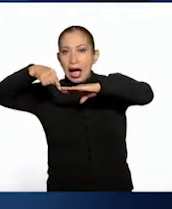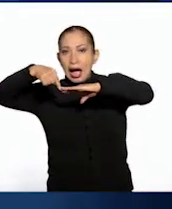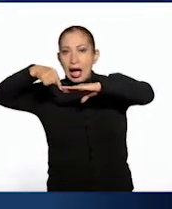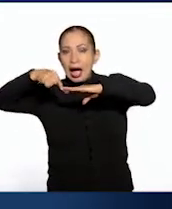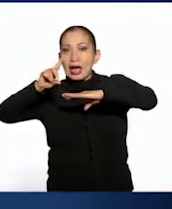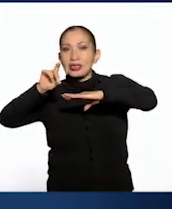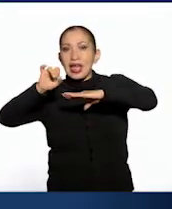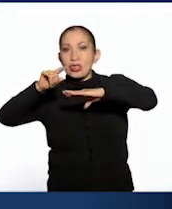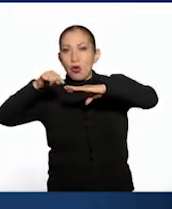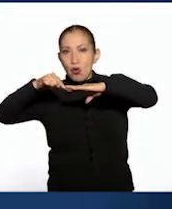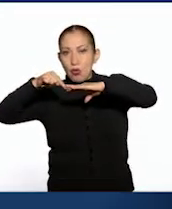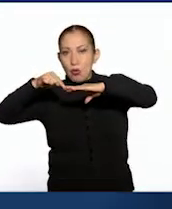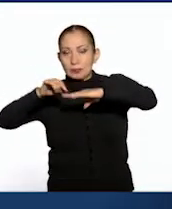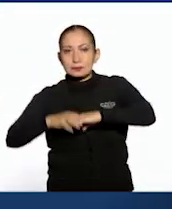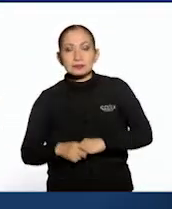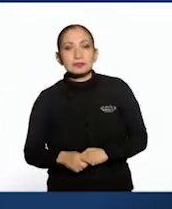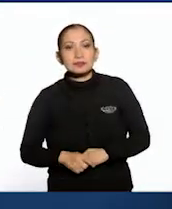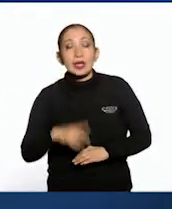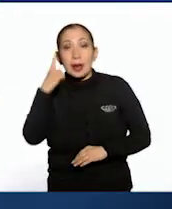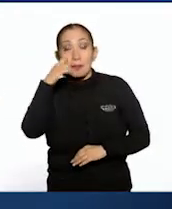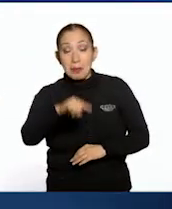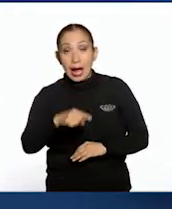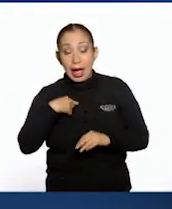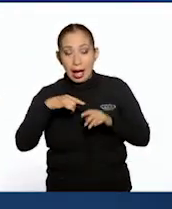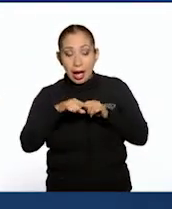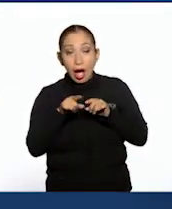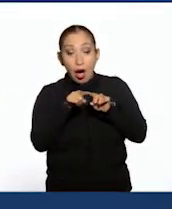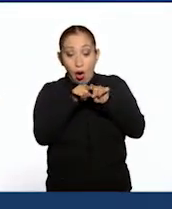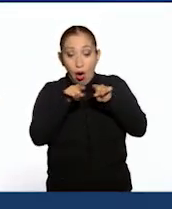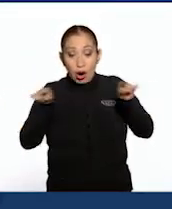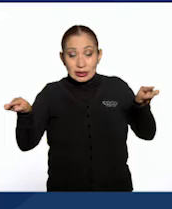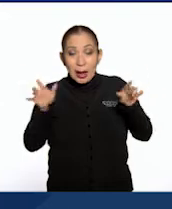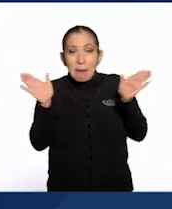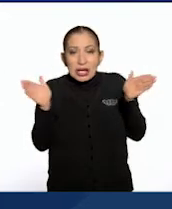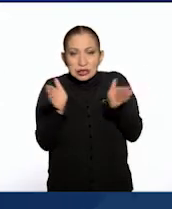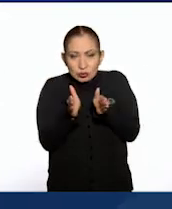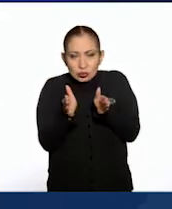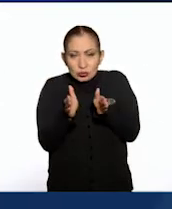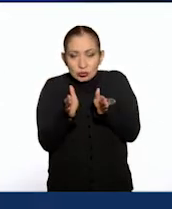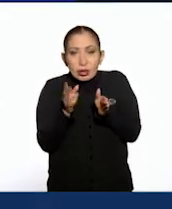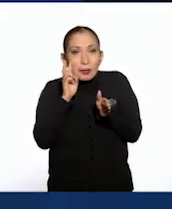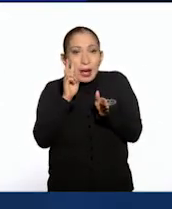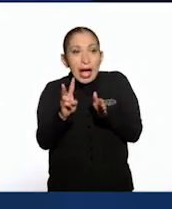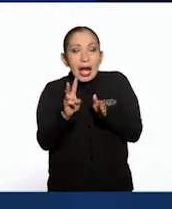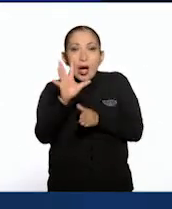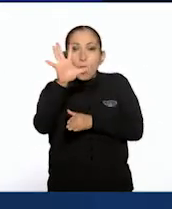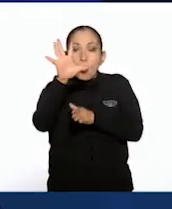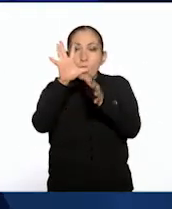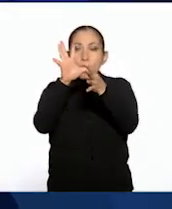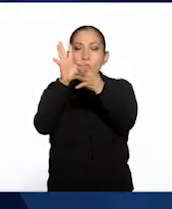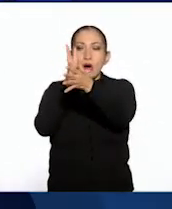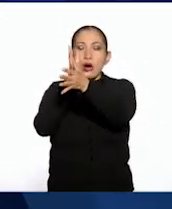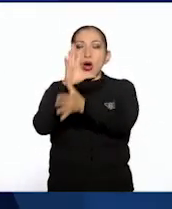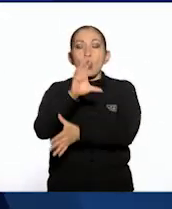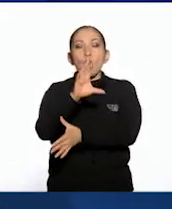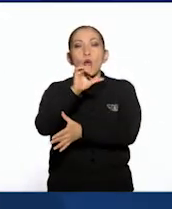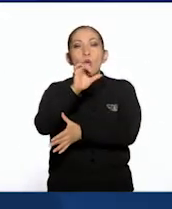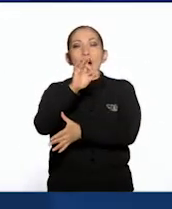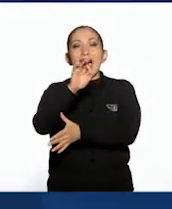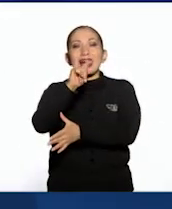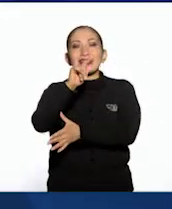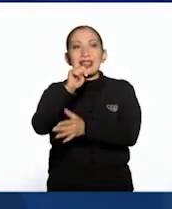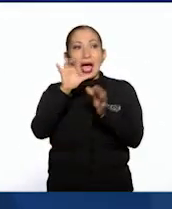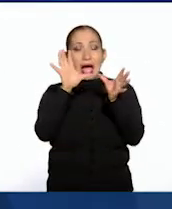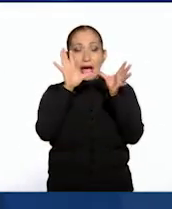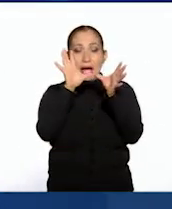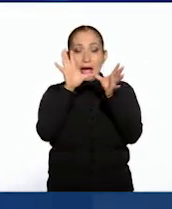del dedo medio. Para mediciones horizontales más pequeñas, usaba la cuarta, que es la longitud entre el